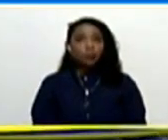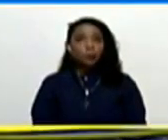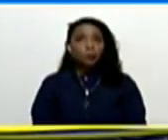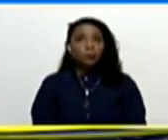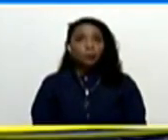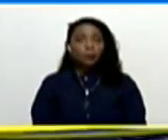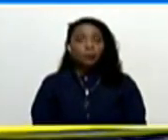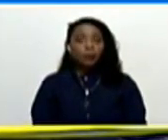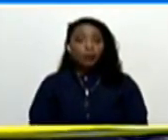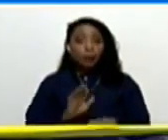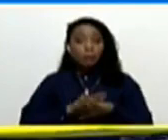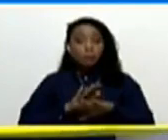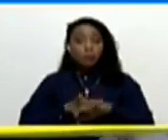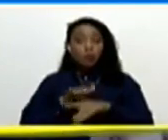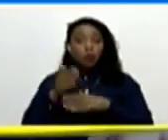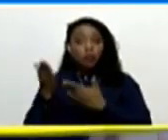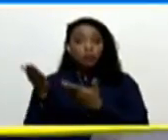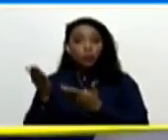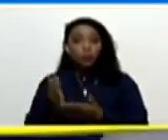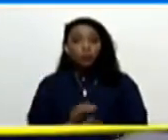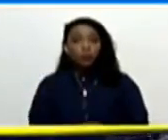por lo tanto,